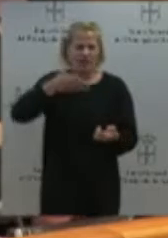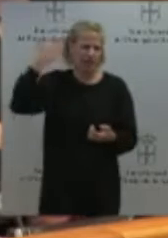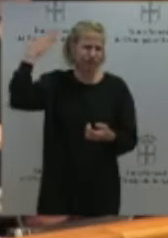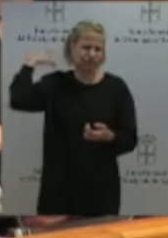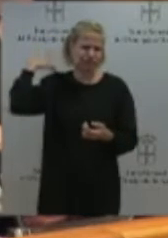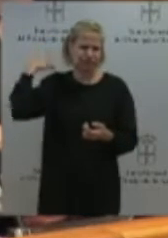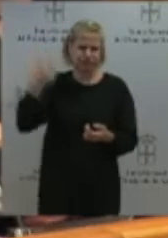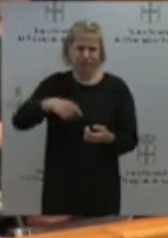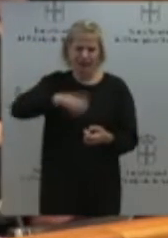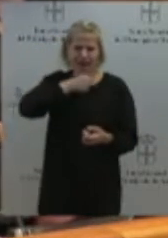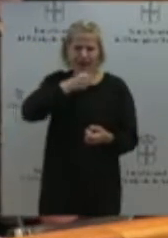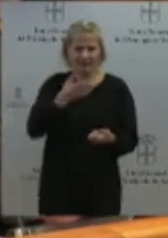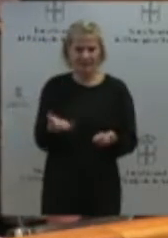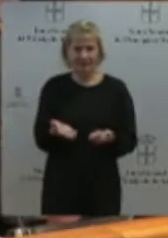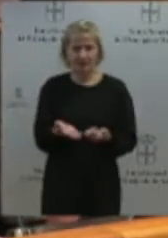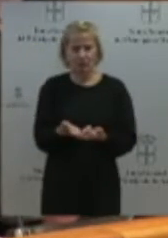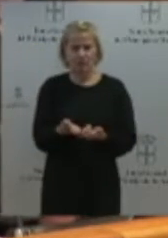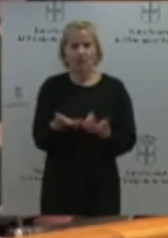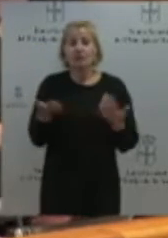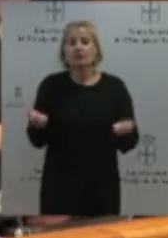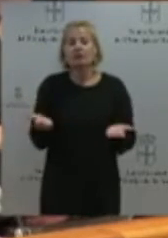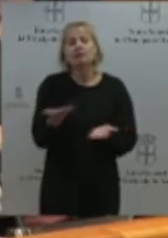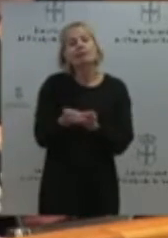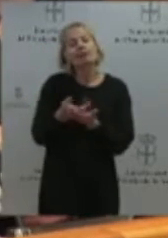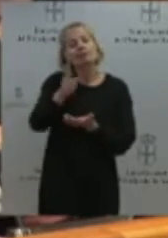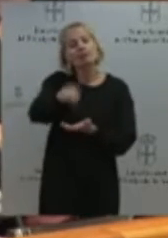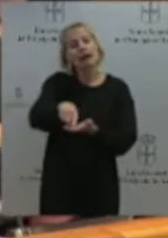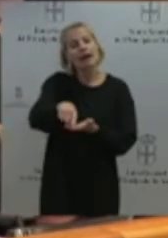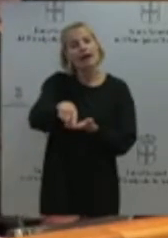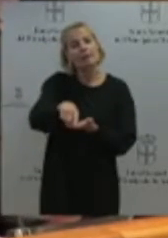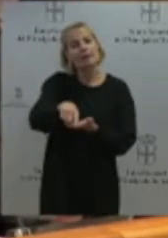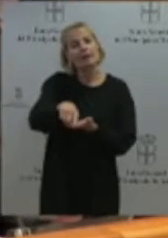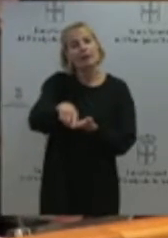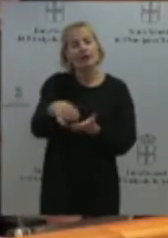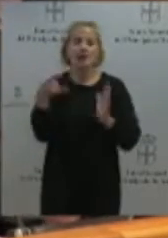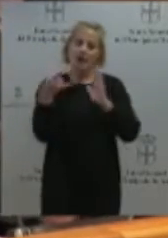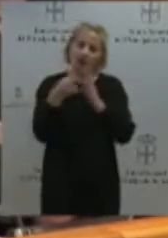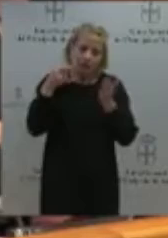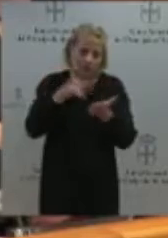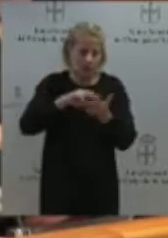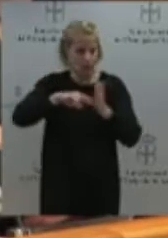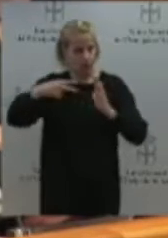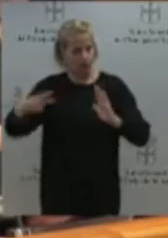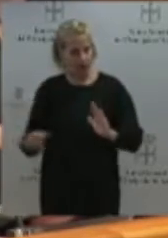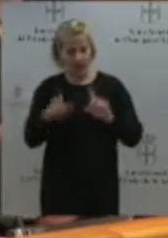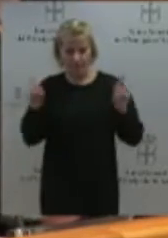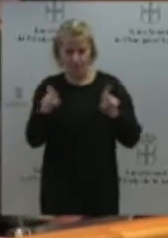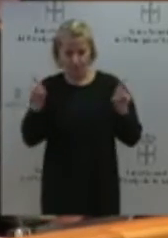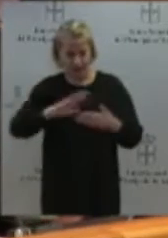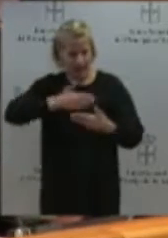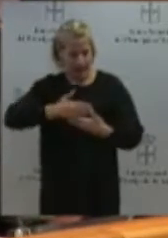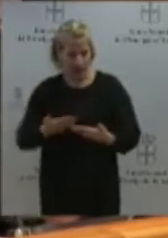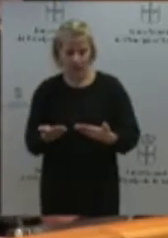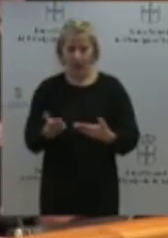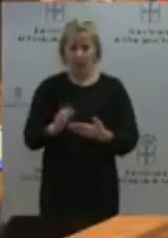Y evidentemente le pedimos también avanzar en tecnología, en equipos informáticos, y otro día lo dejamos la universalidad gratuita. Gracias,